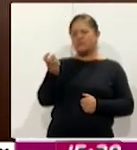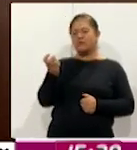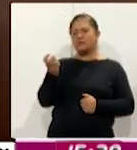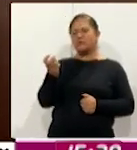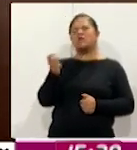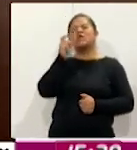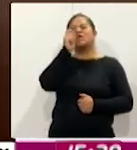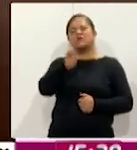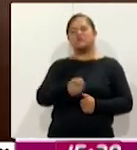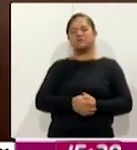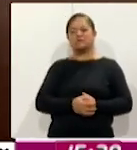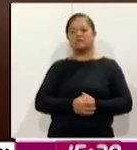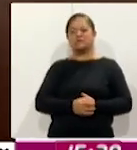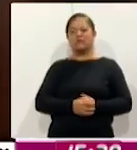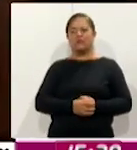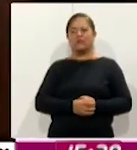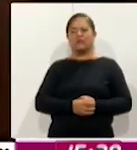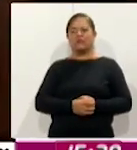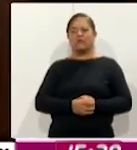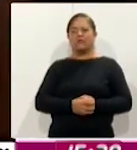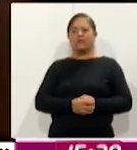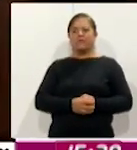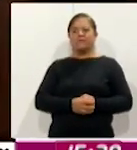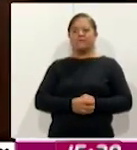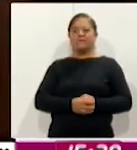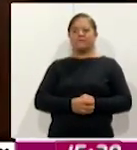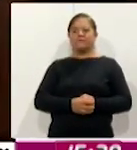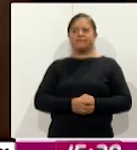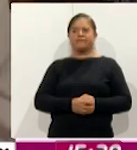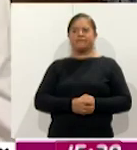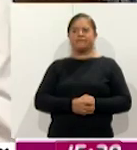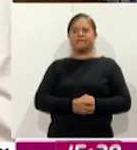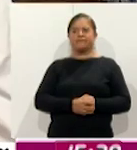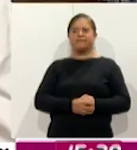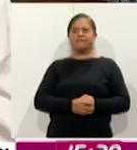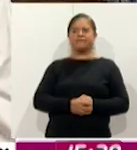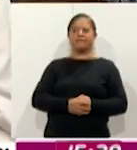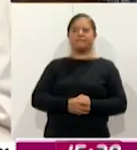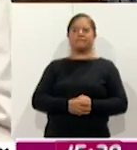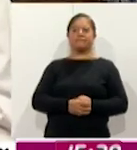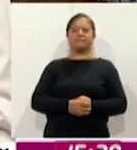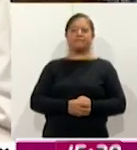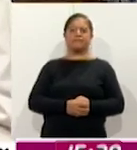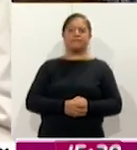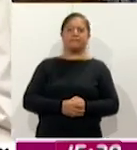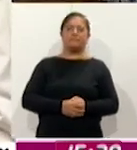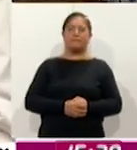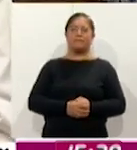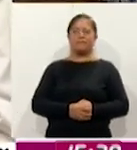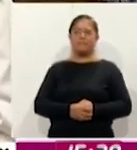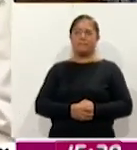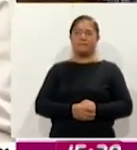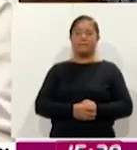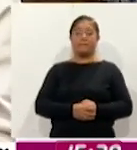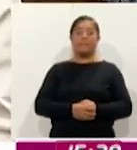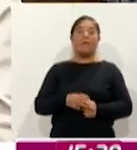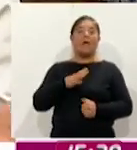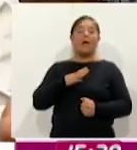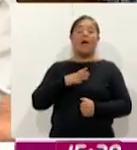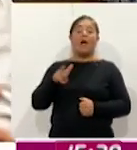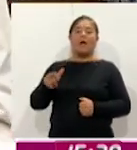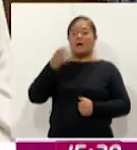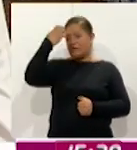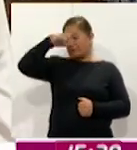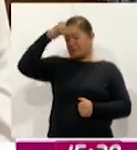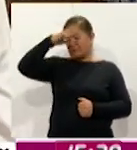¿de qué se trata este programa? Este reconocimiento de saberes son las experiencias que los educandos van teniendo a